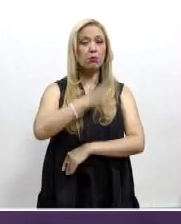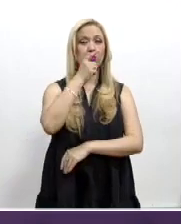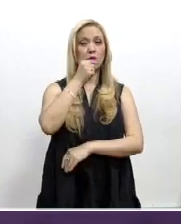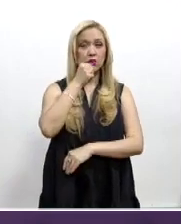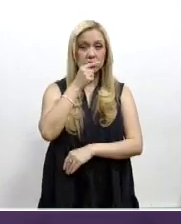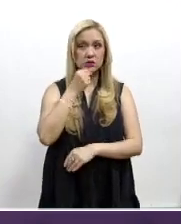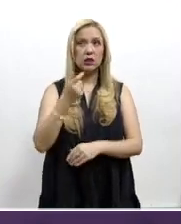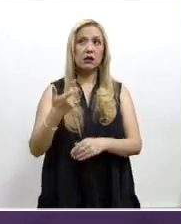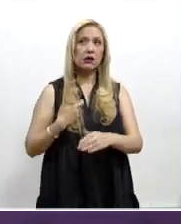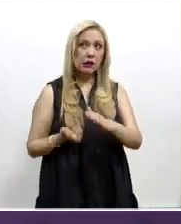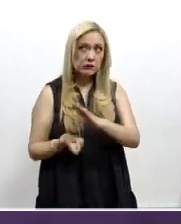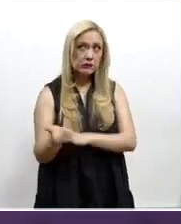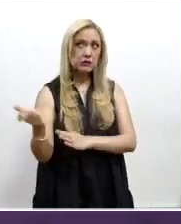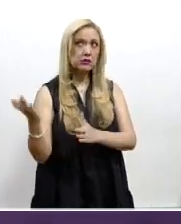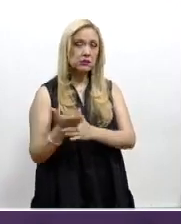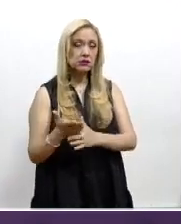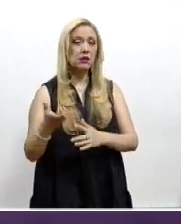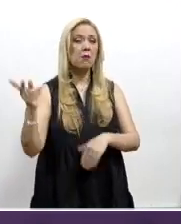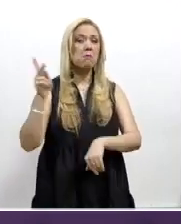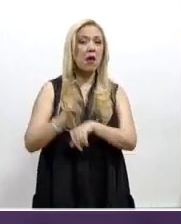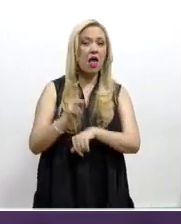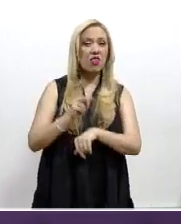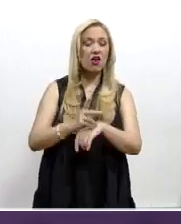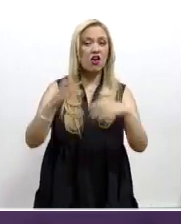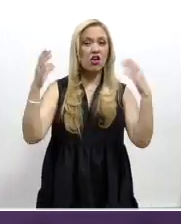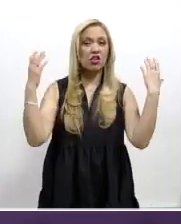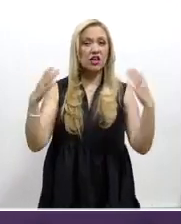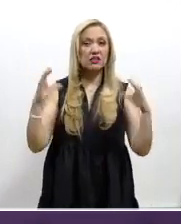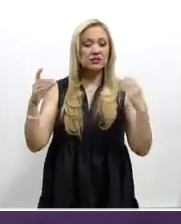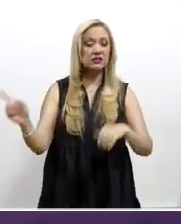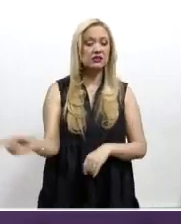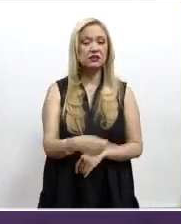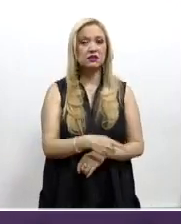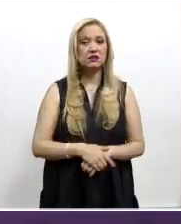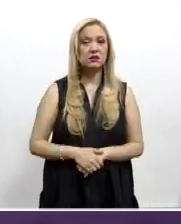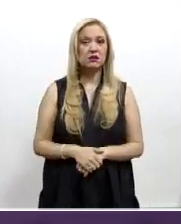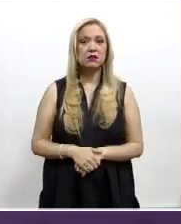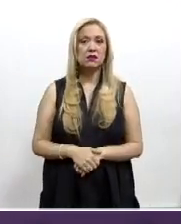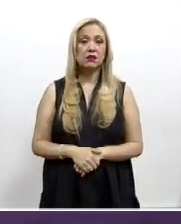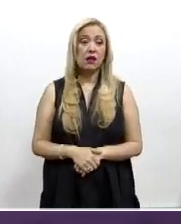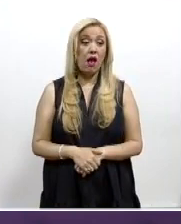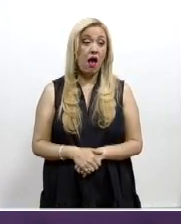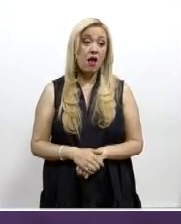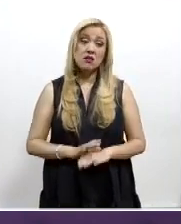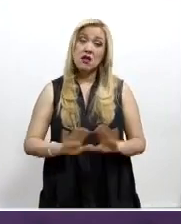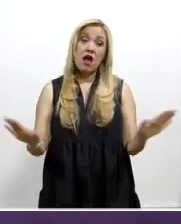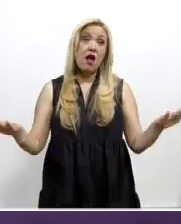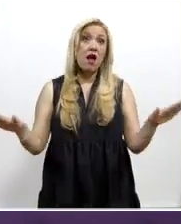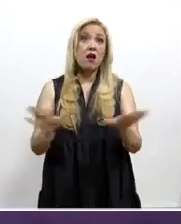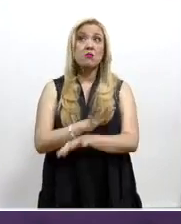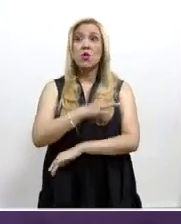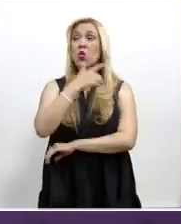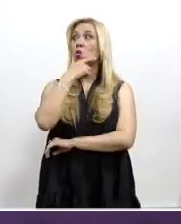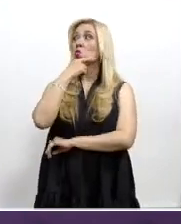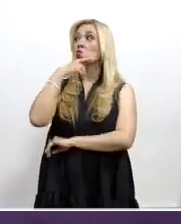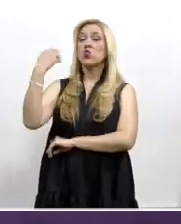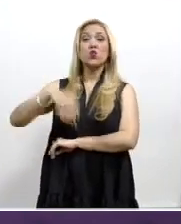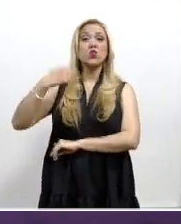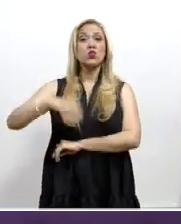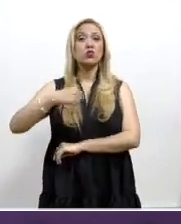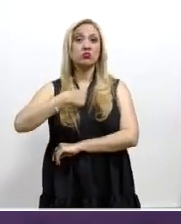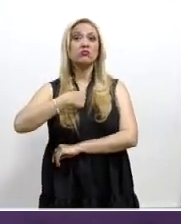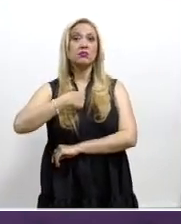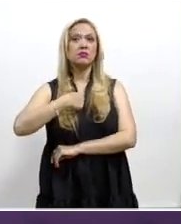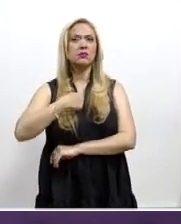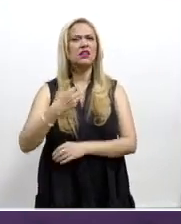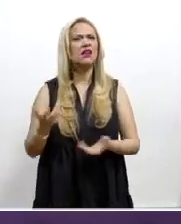mismos padrotes, ¿no? Llevó a los padrotes a decir, híjole, ya cambió el mundo, ¿no? Nosotros también debemos cambiar. ¿Y qué